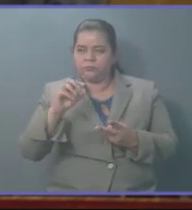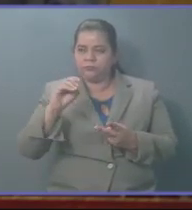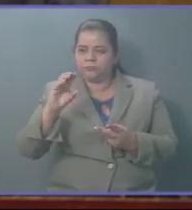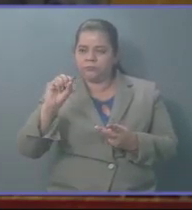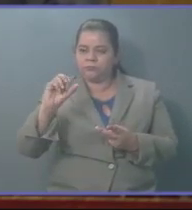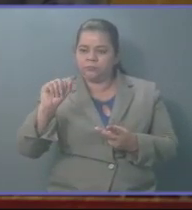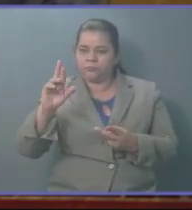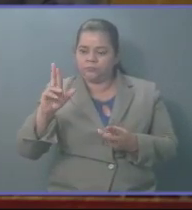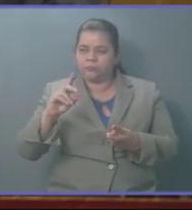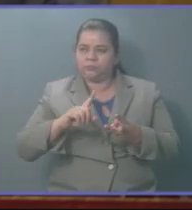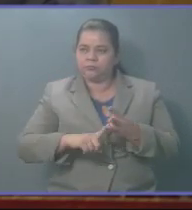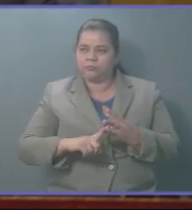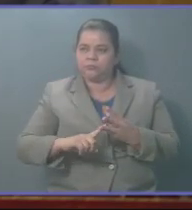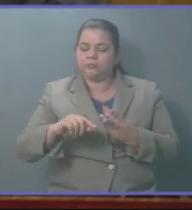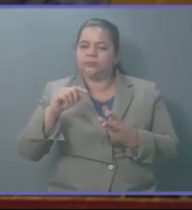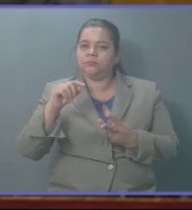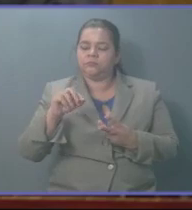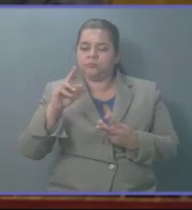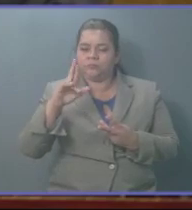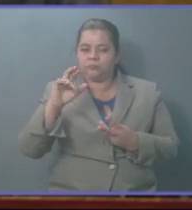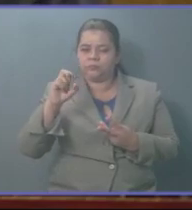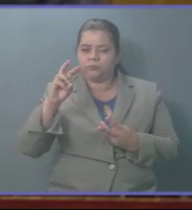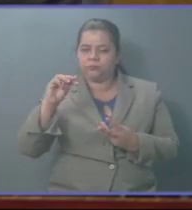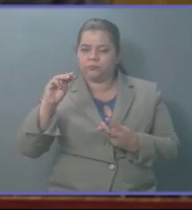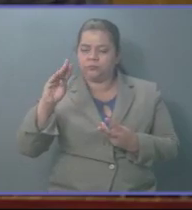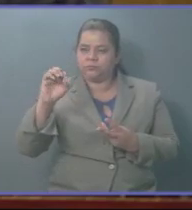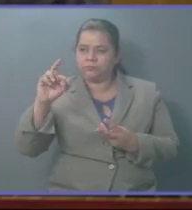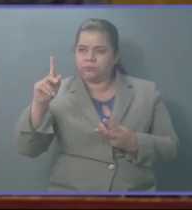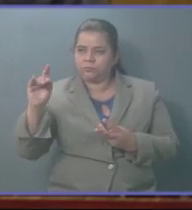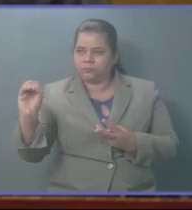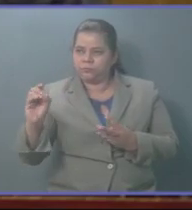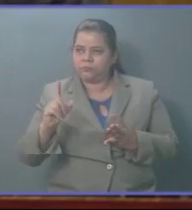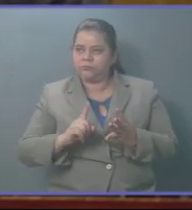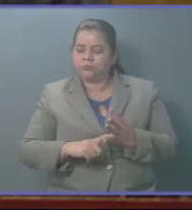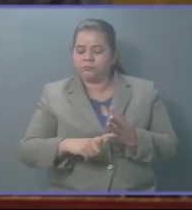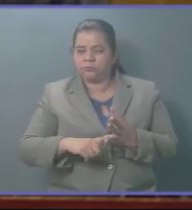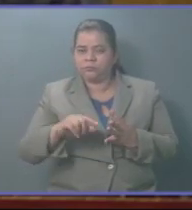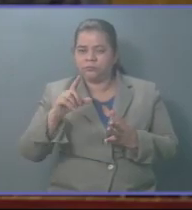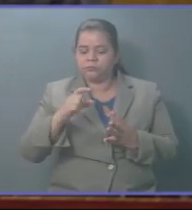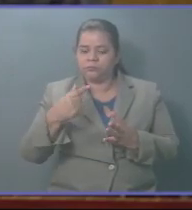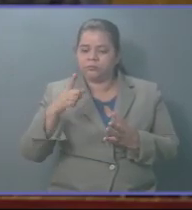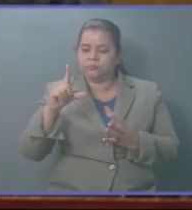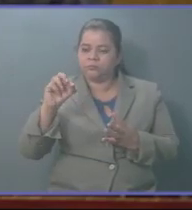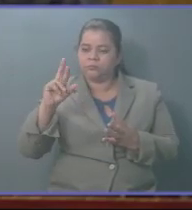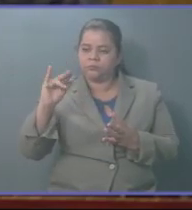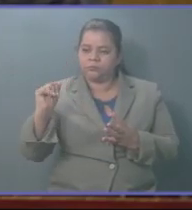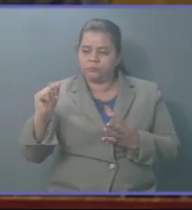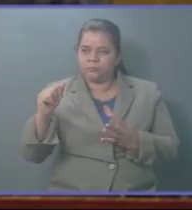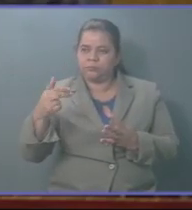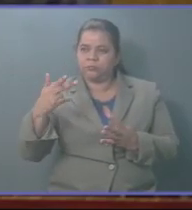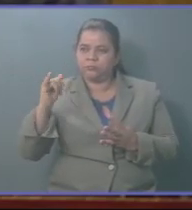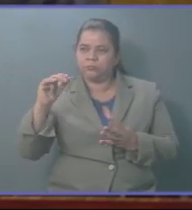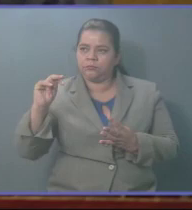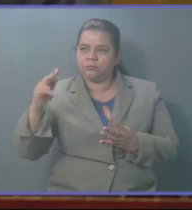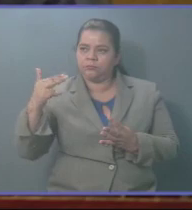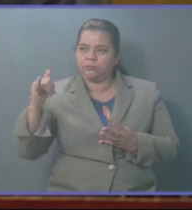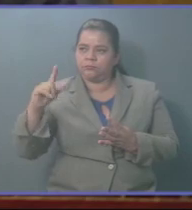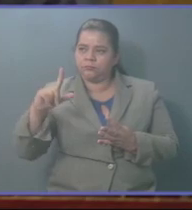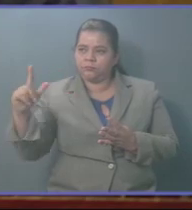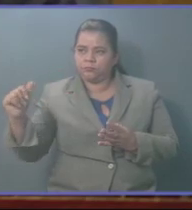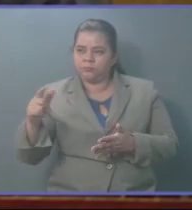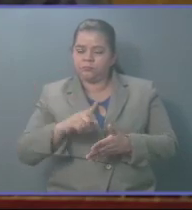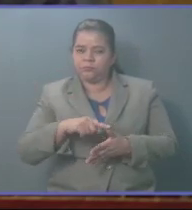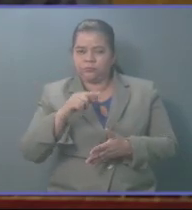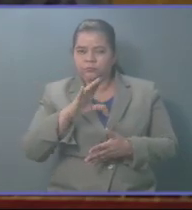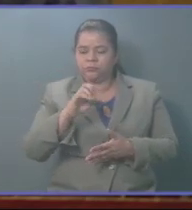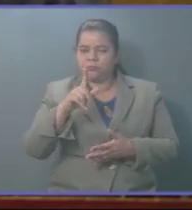Oscar Renderos, del señor Renberto Renderos, de la señora Gloria del Carmen Martínez de Chinchilla, señora